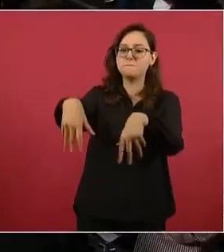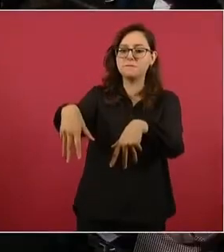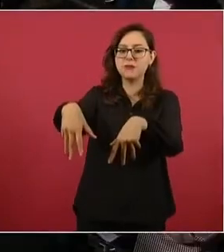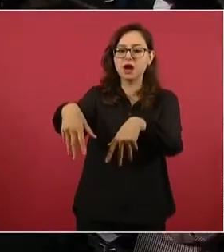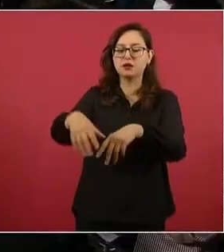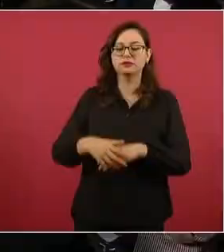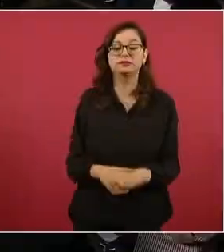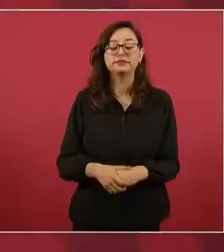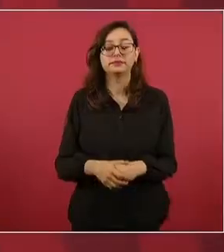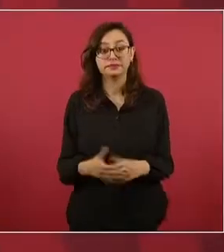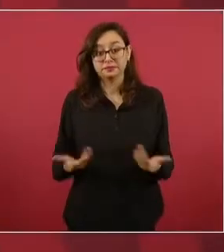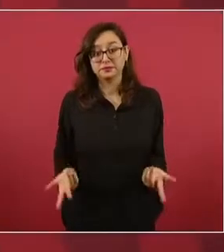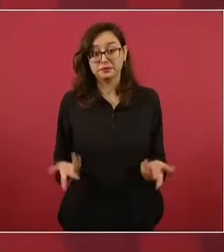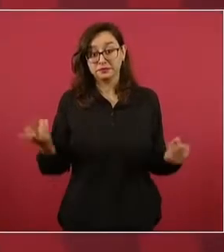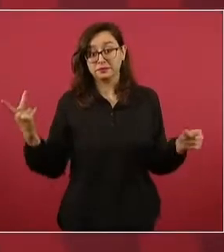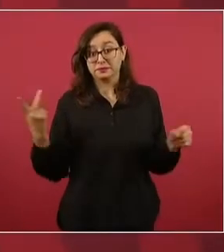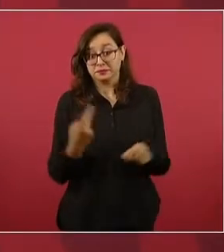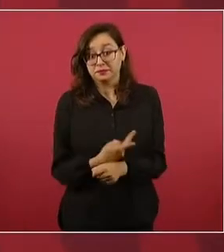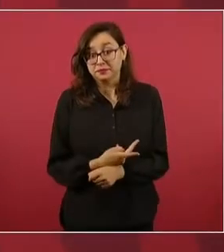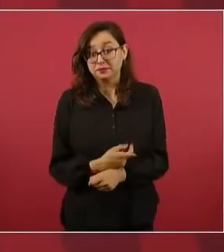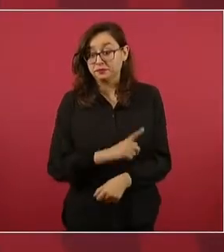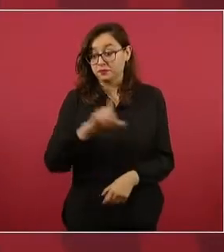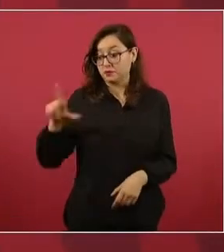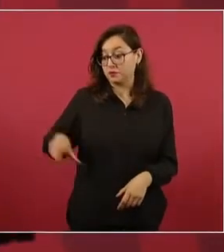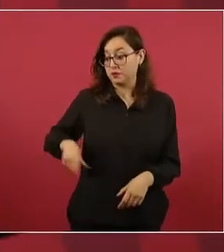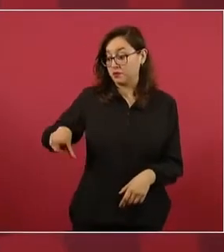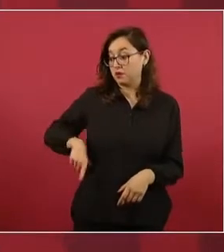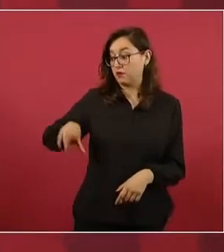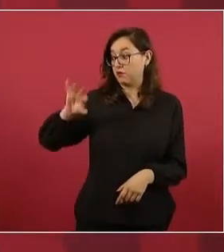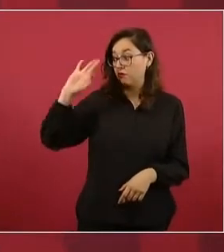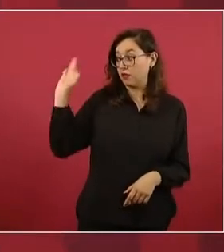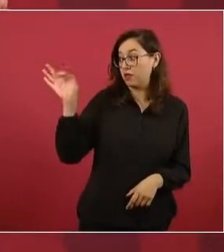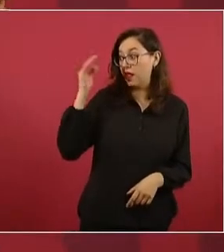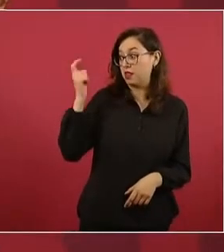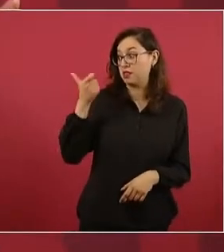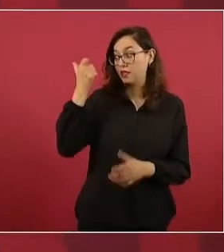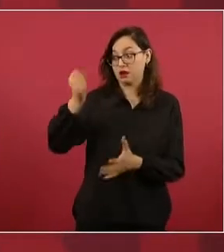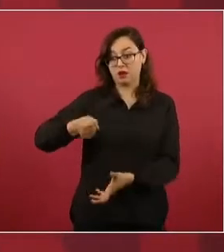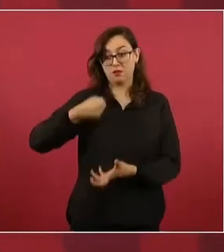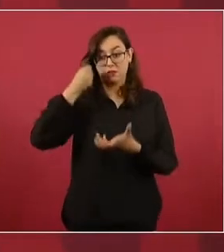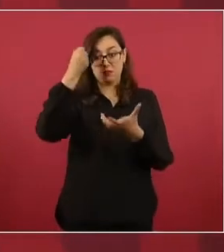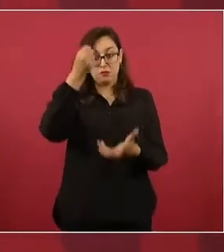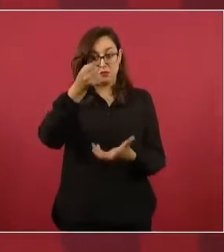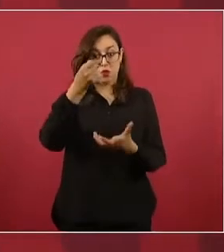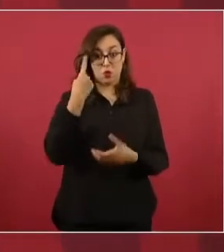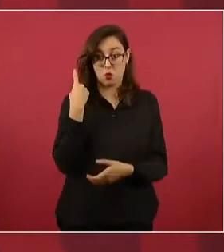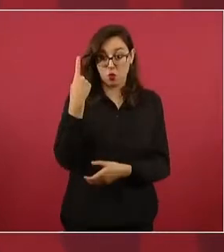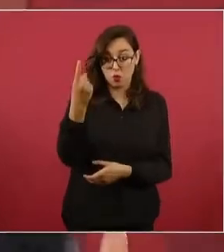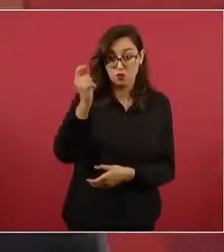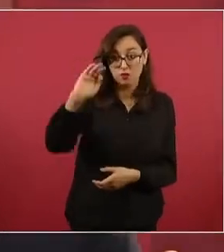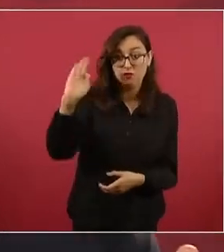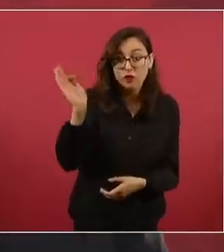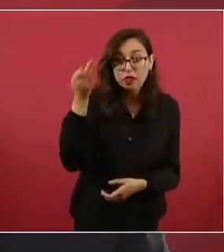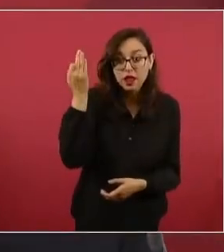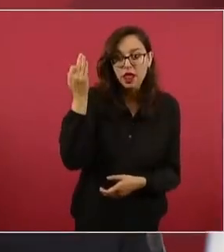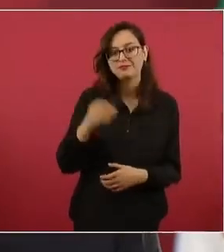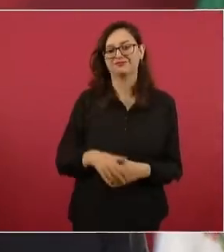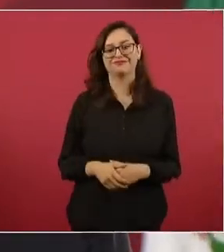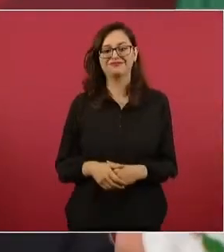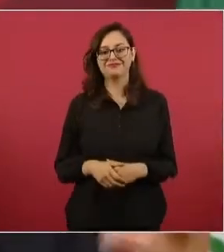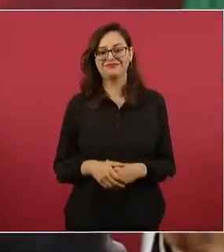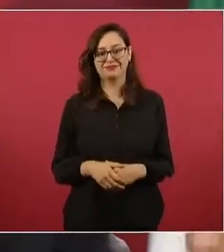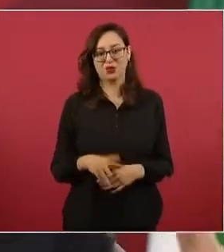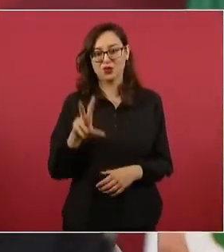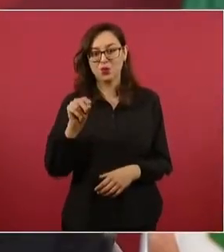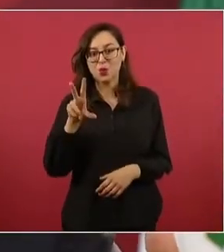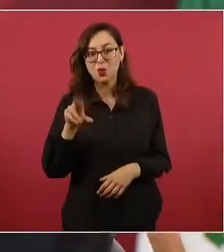seguro popular, que ni era seguro ni era popular, lo que se hacía era enviarles mensualmente a